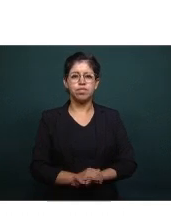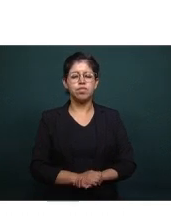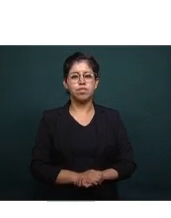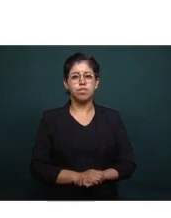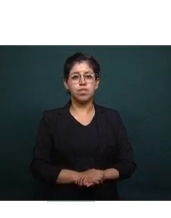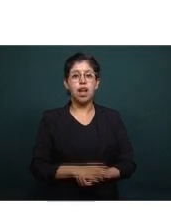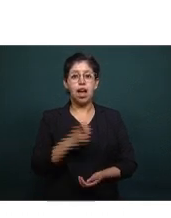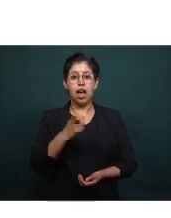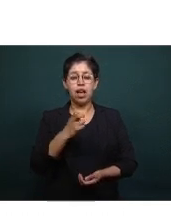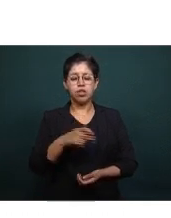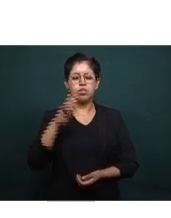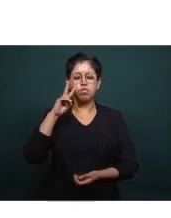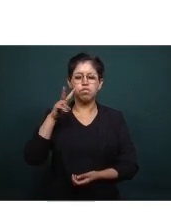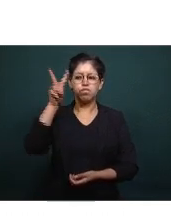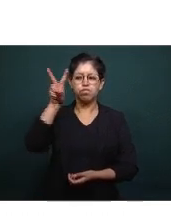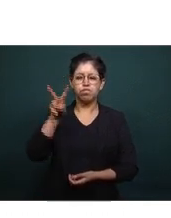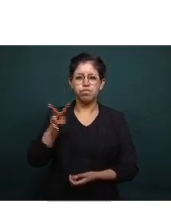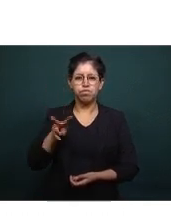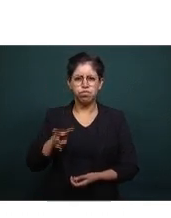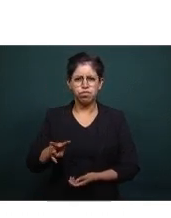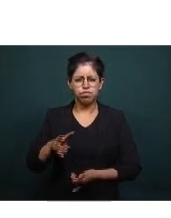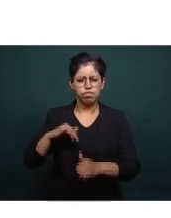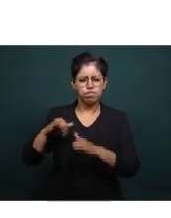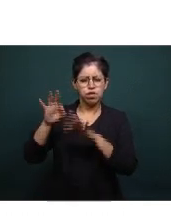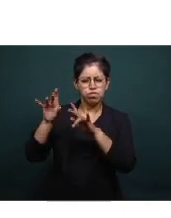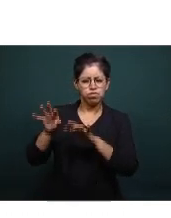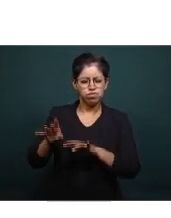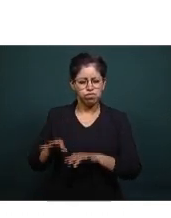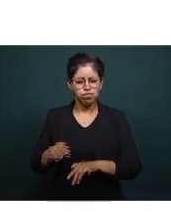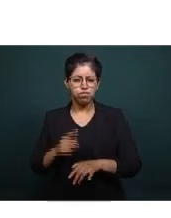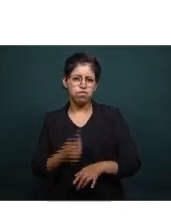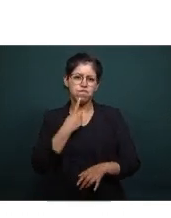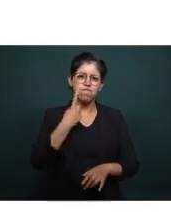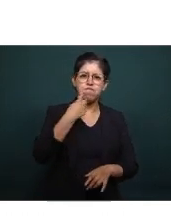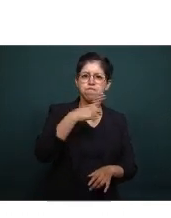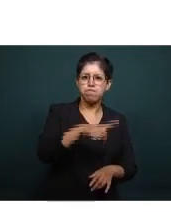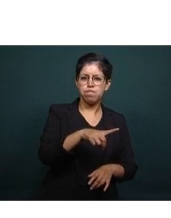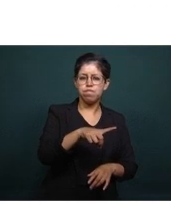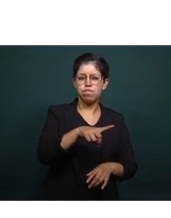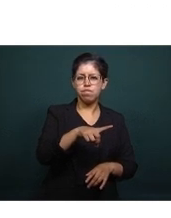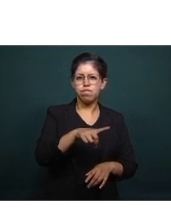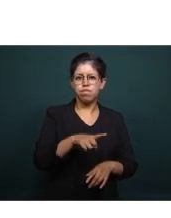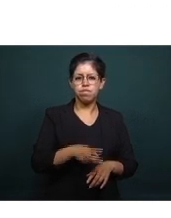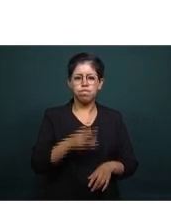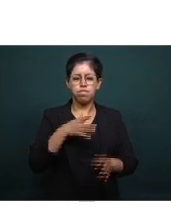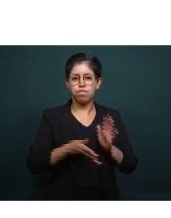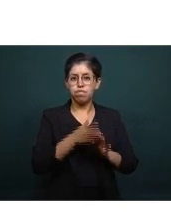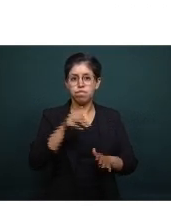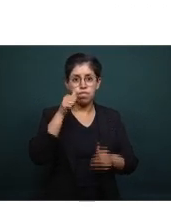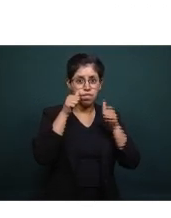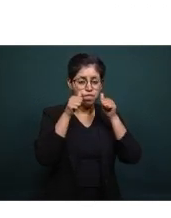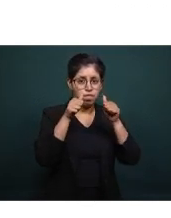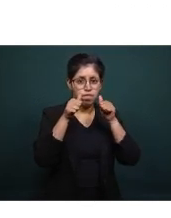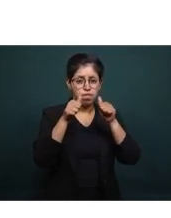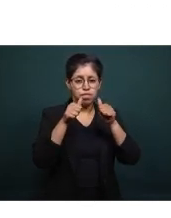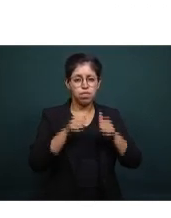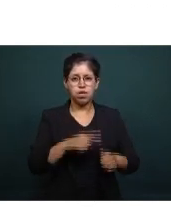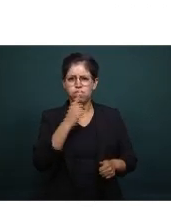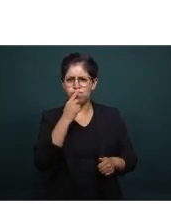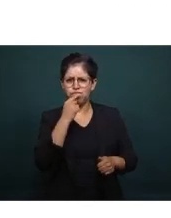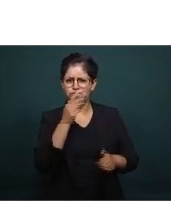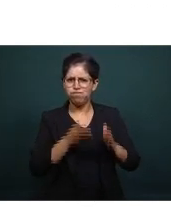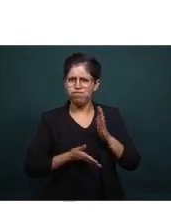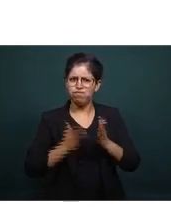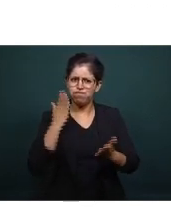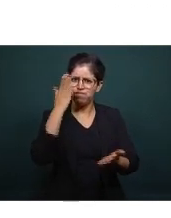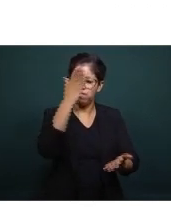partir de ahí se hace la estrategia del despliegue territorial con las órdenes de trabajo para que las fuerzas de seguridad pública